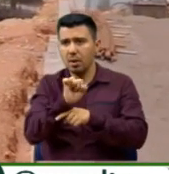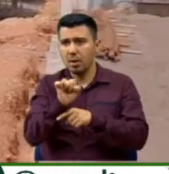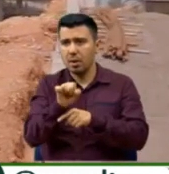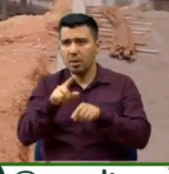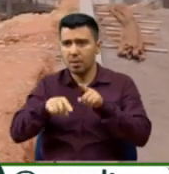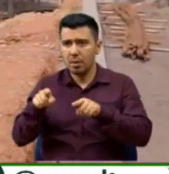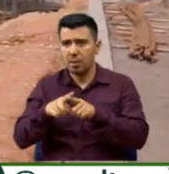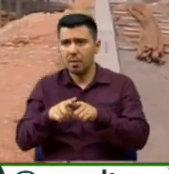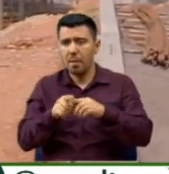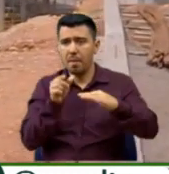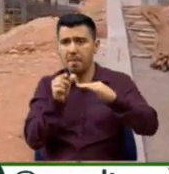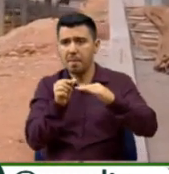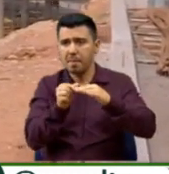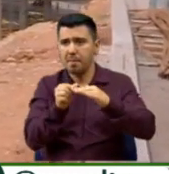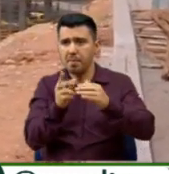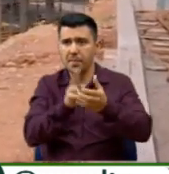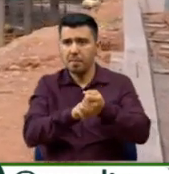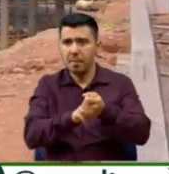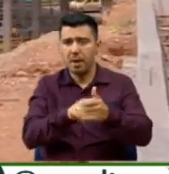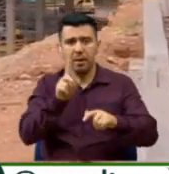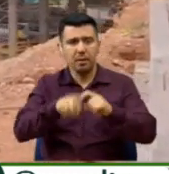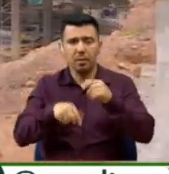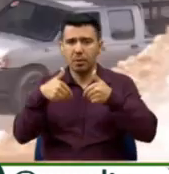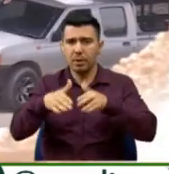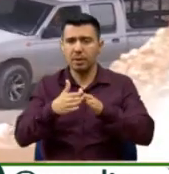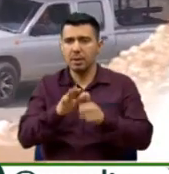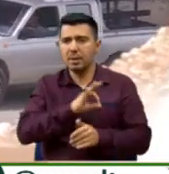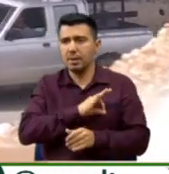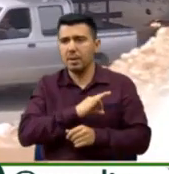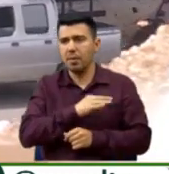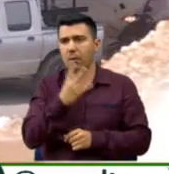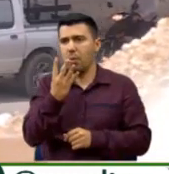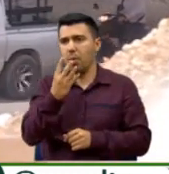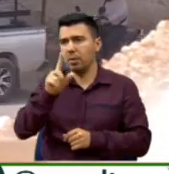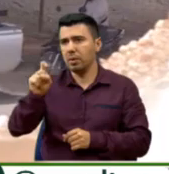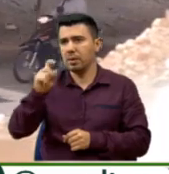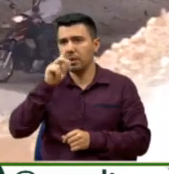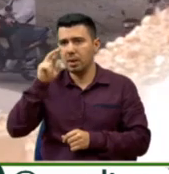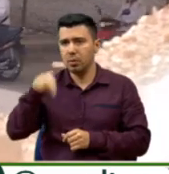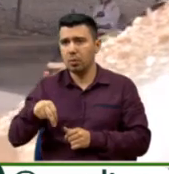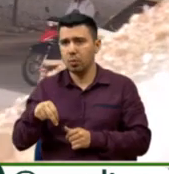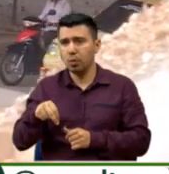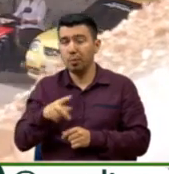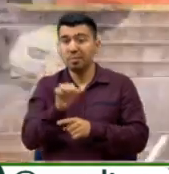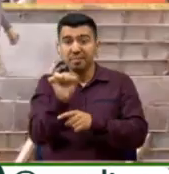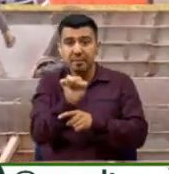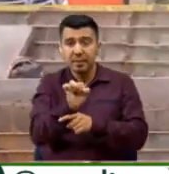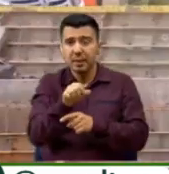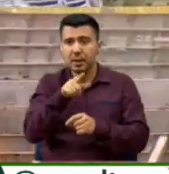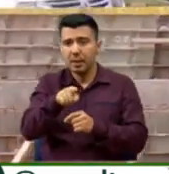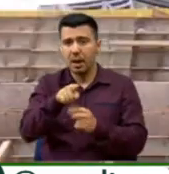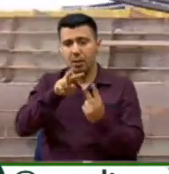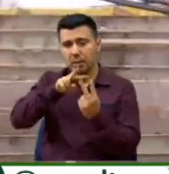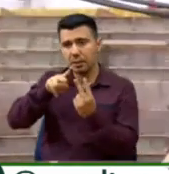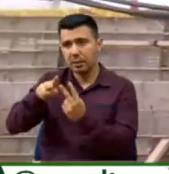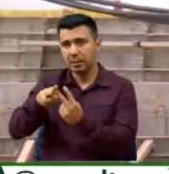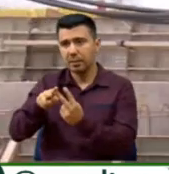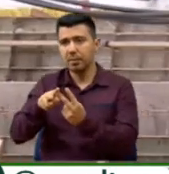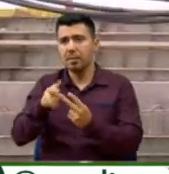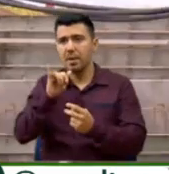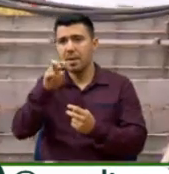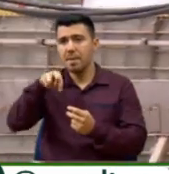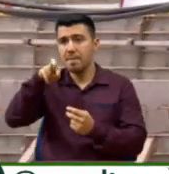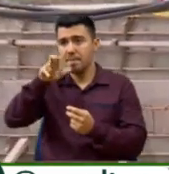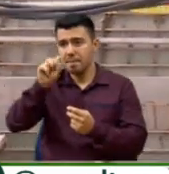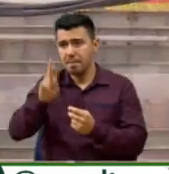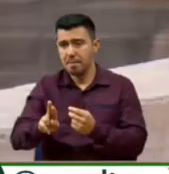con placa par no podrán salir el día sábado 4 y 6 de junio. Los vehículos con placa impar no podrán salir